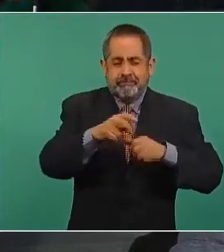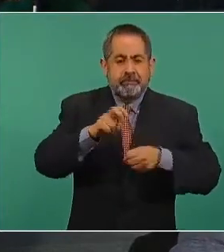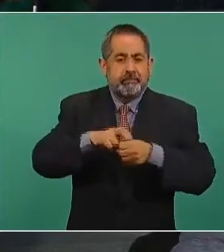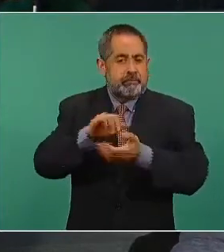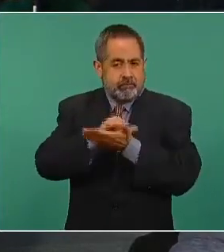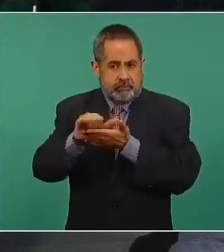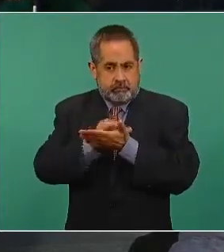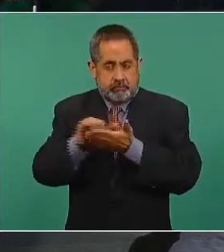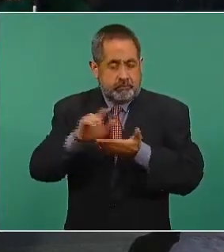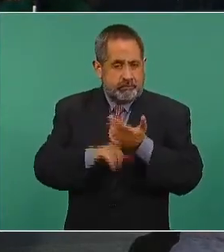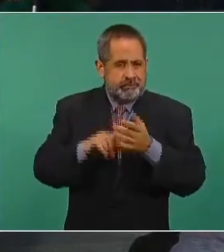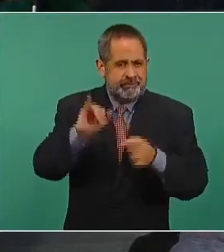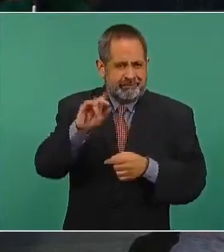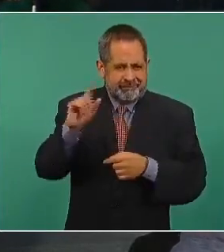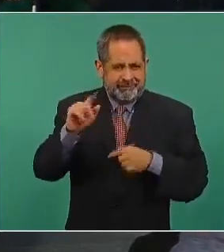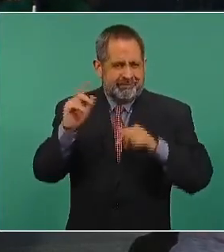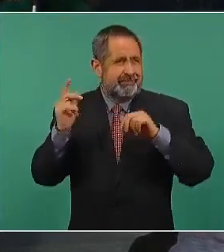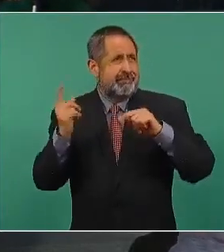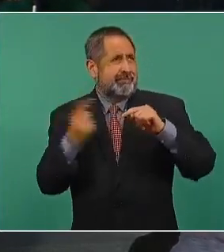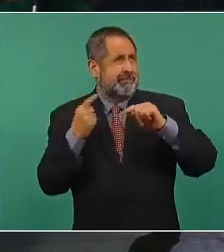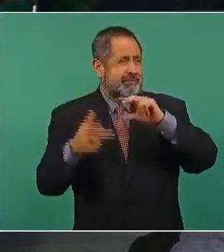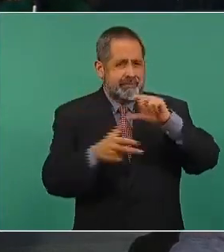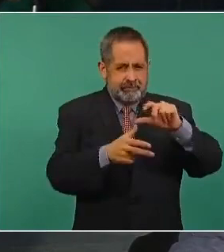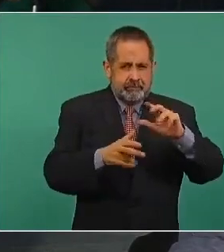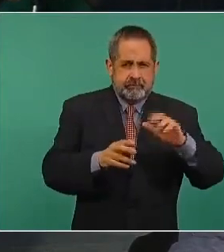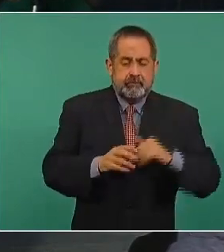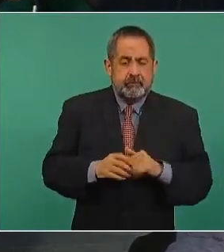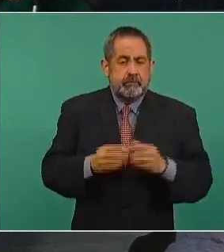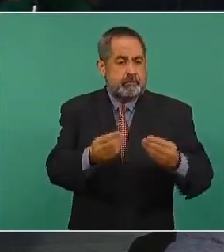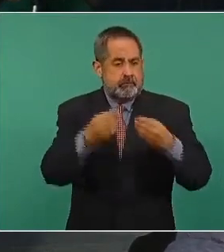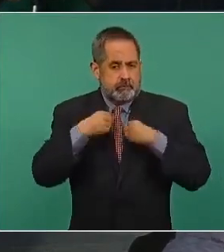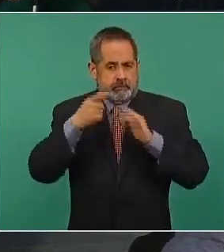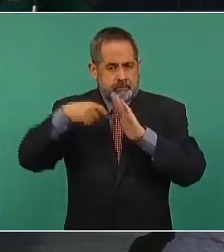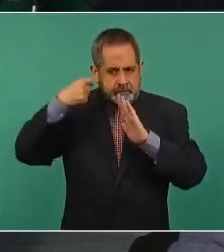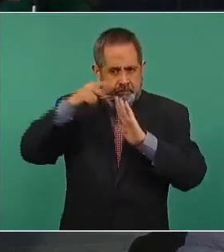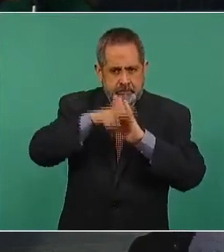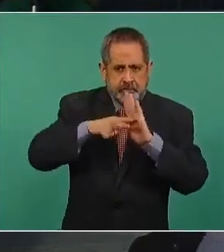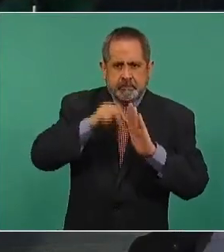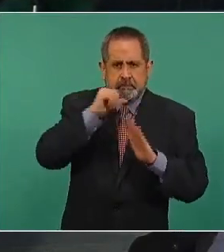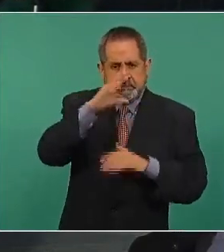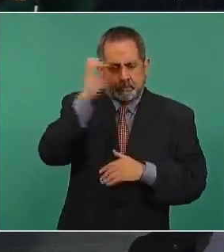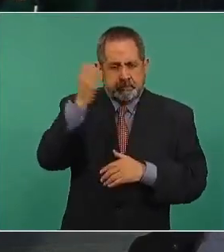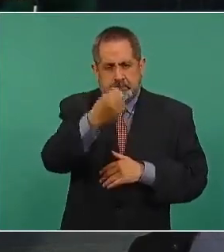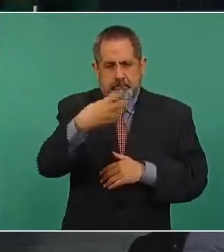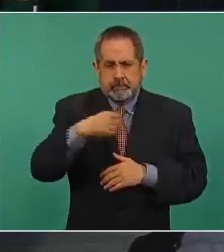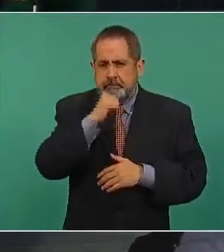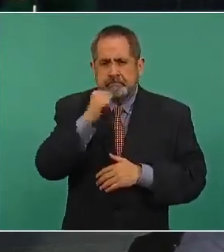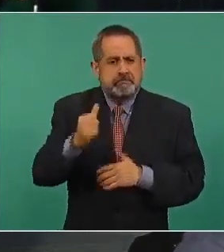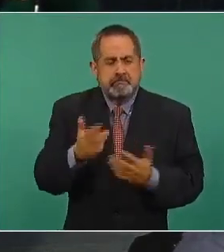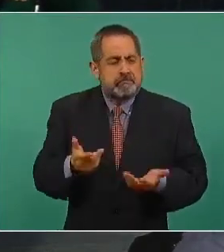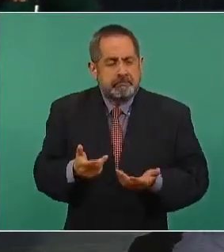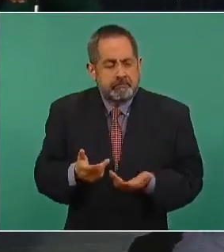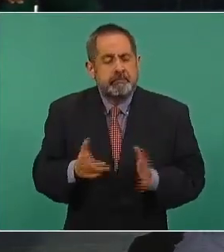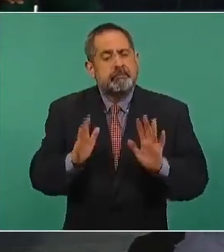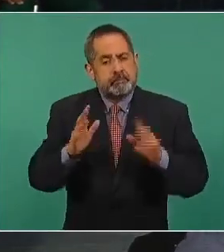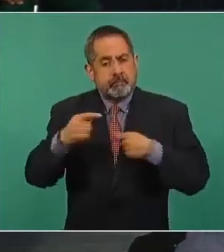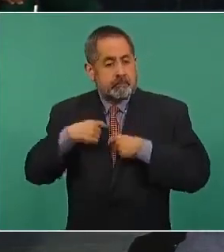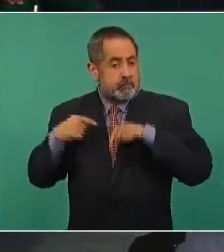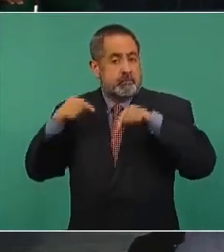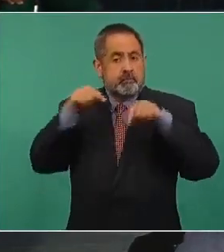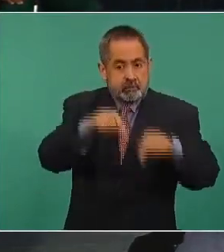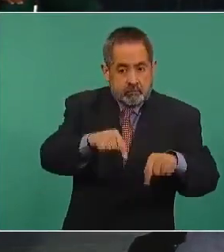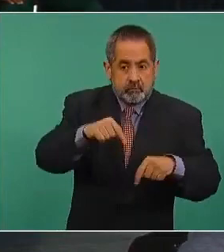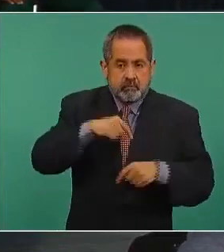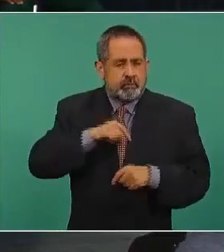York, presidente. Ya no me enviaron videos, ni fotografías, ni denuncias. Yo estuve ahí